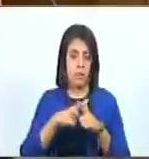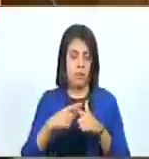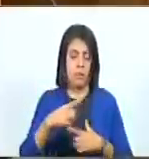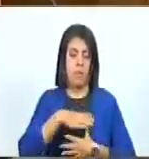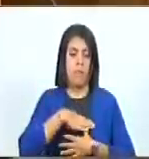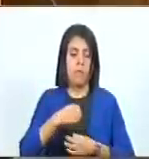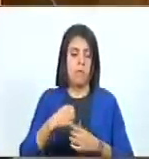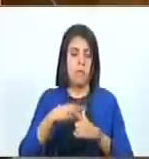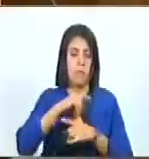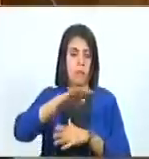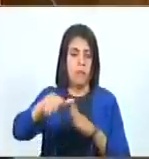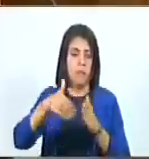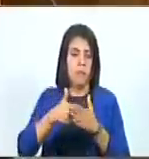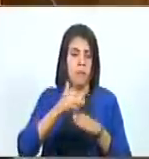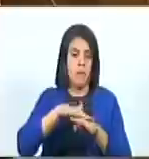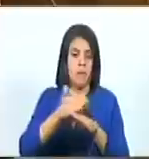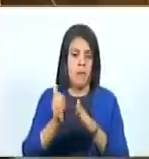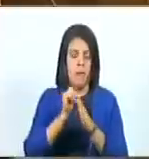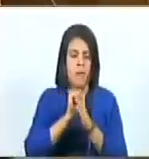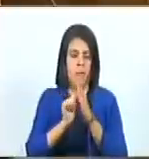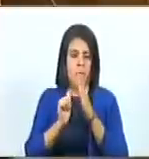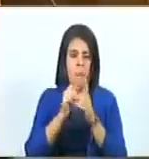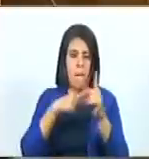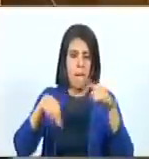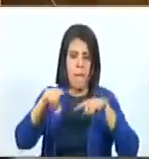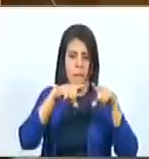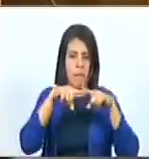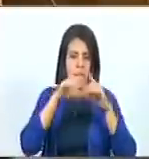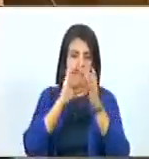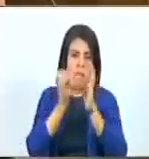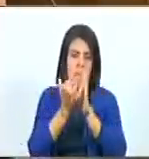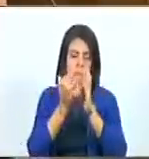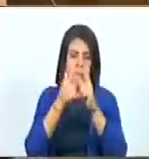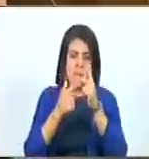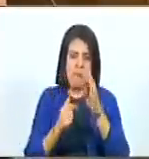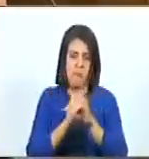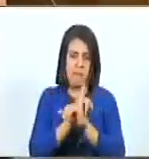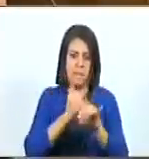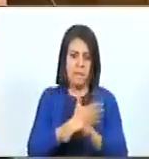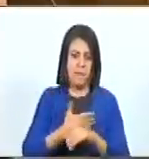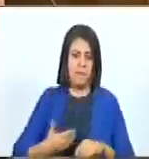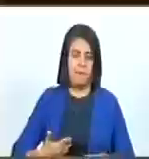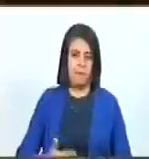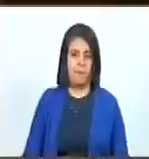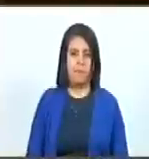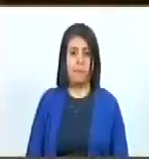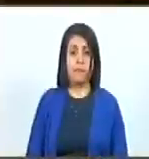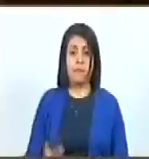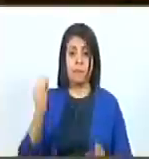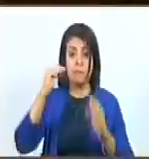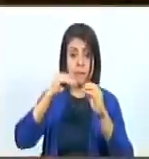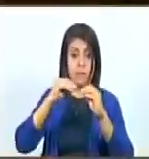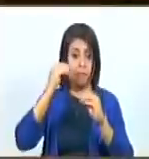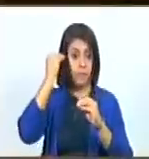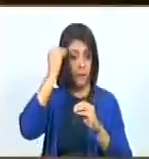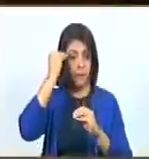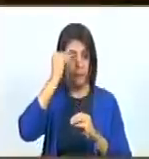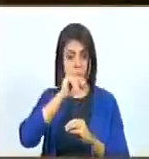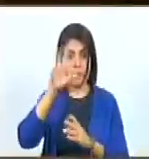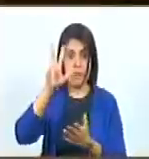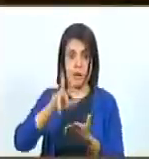intereses colectivos en el ámbito geográfico de su incidencia. Esto, señor presidente. En consideración el artículo,